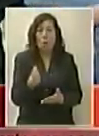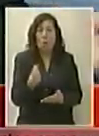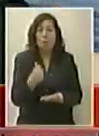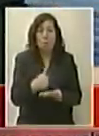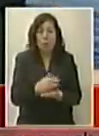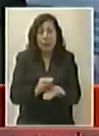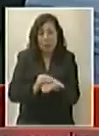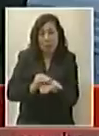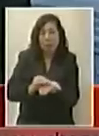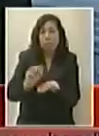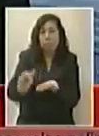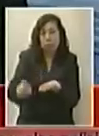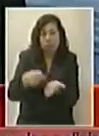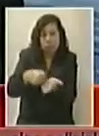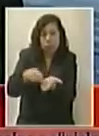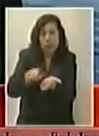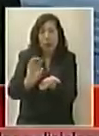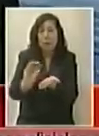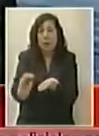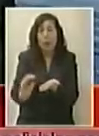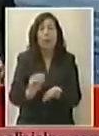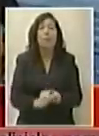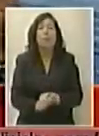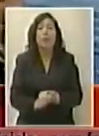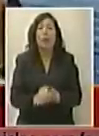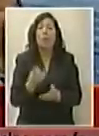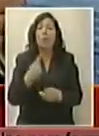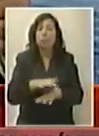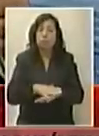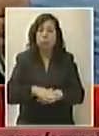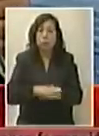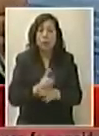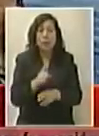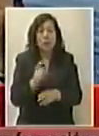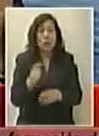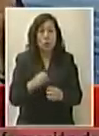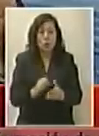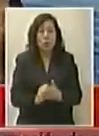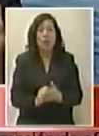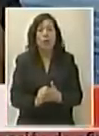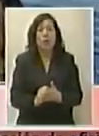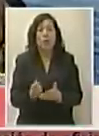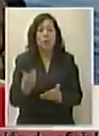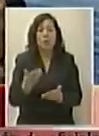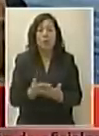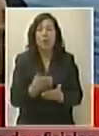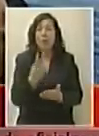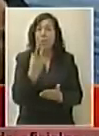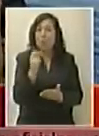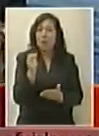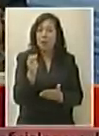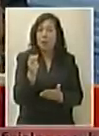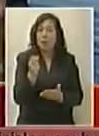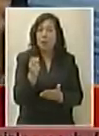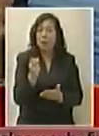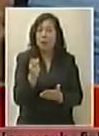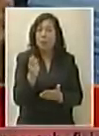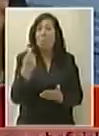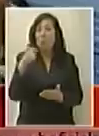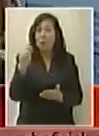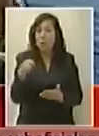parte del aporte a su cuenta individual y por administrar esos 100 soles las afp nos cobran 20 soles o sea el